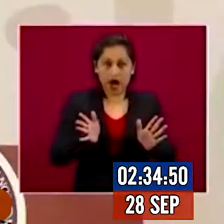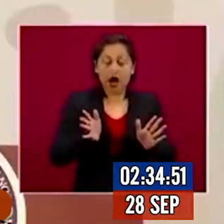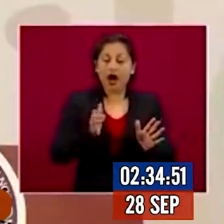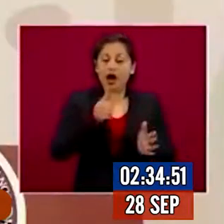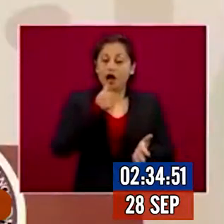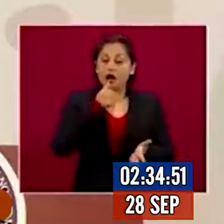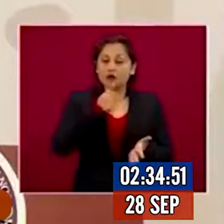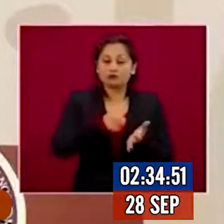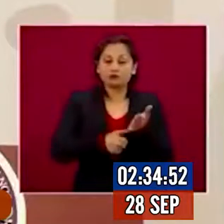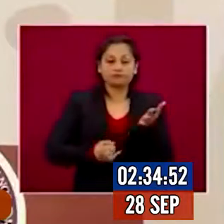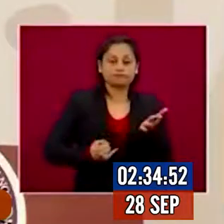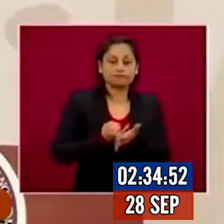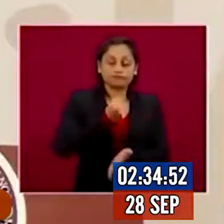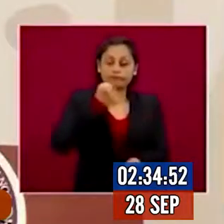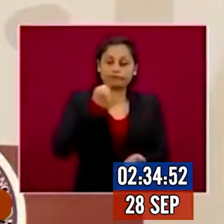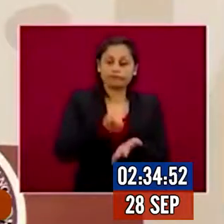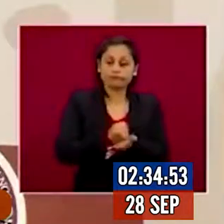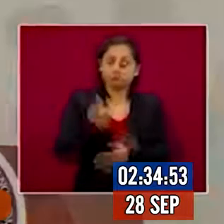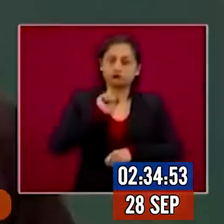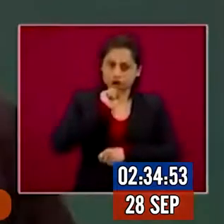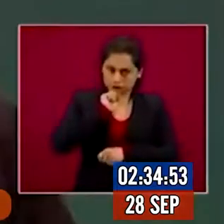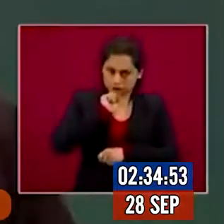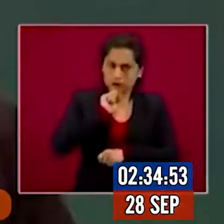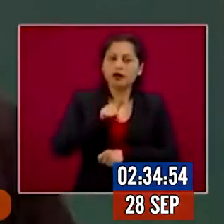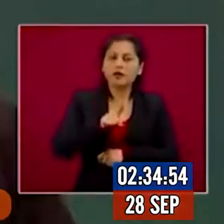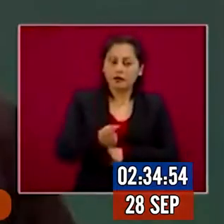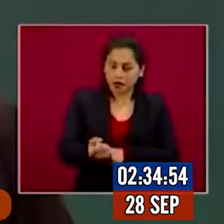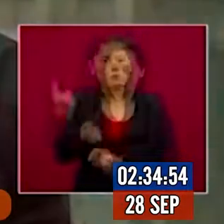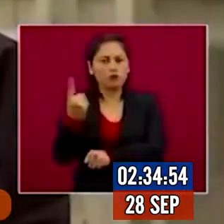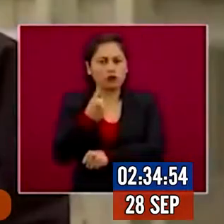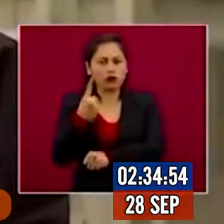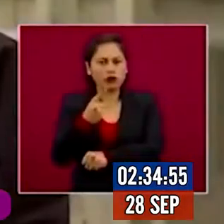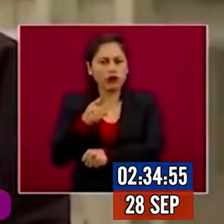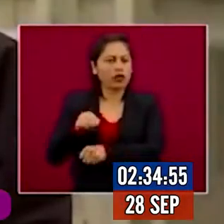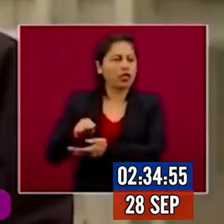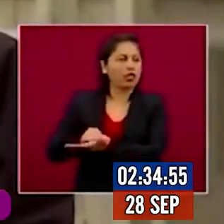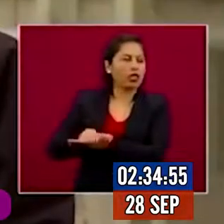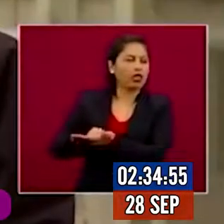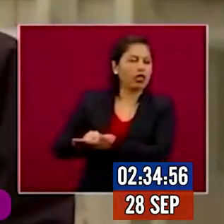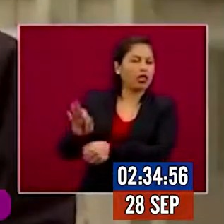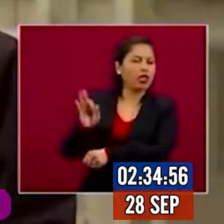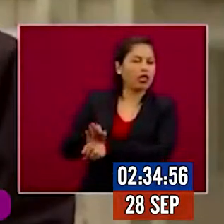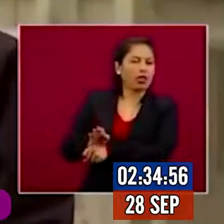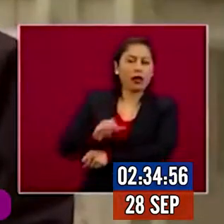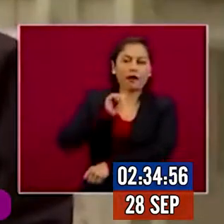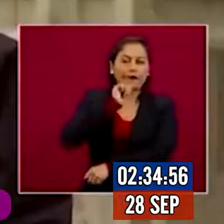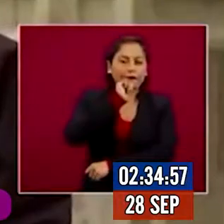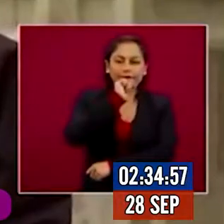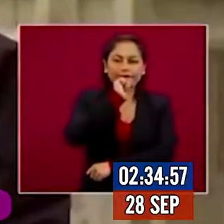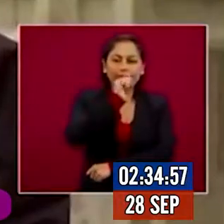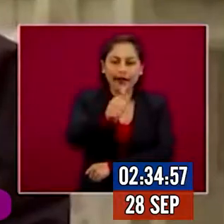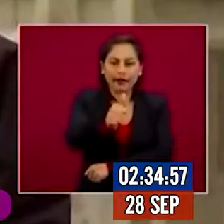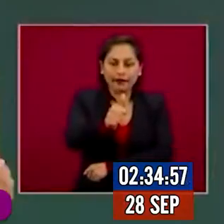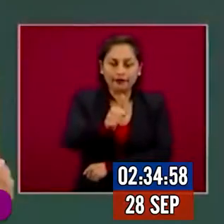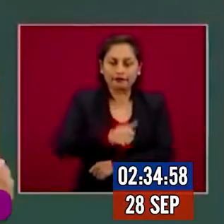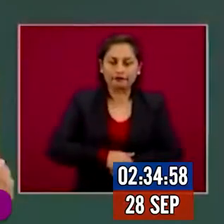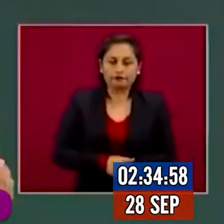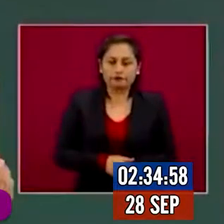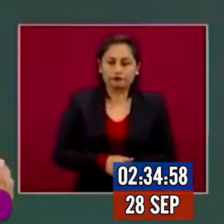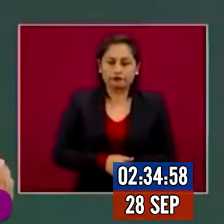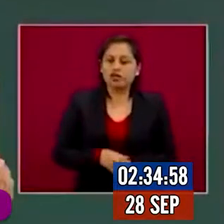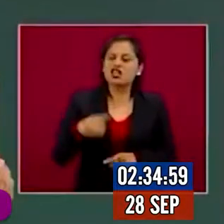aprensión contra militares que se van a ejecutar el qué haya participado